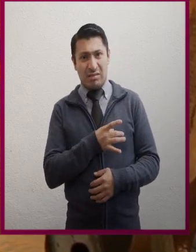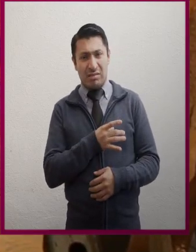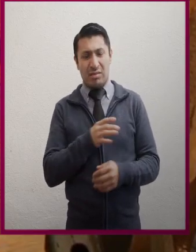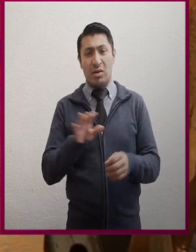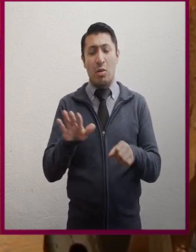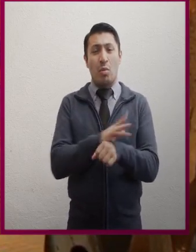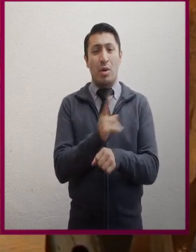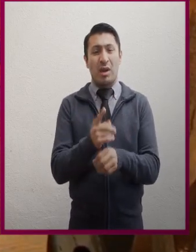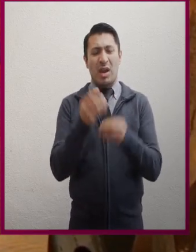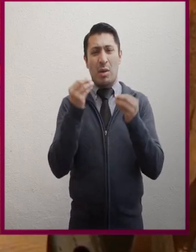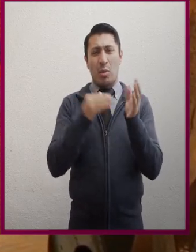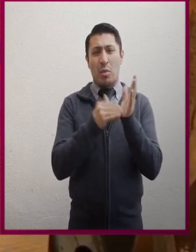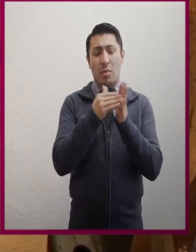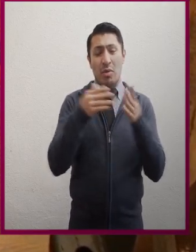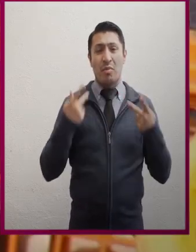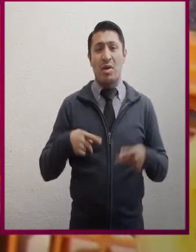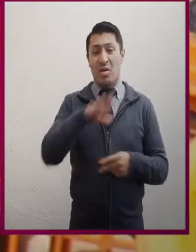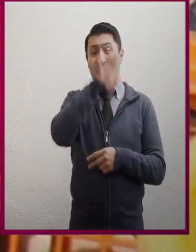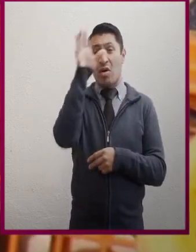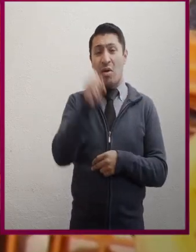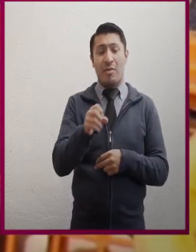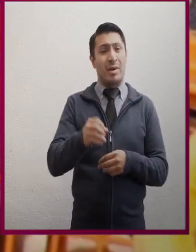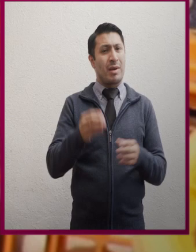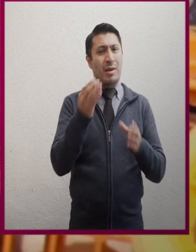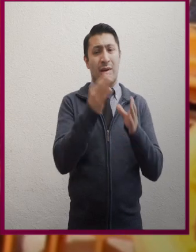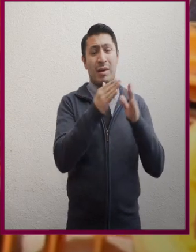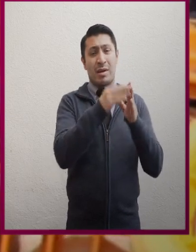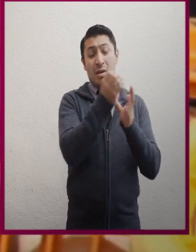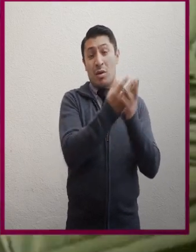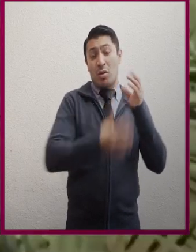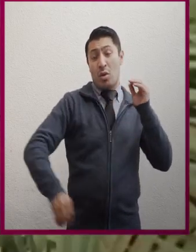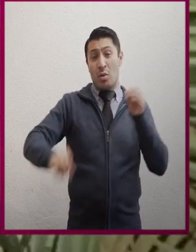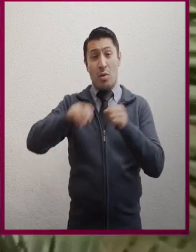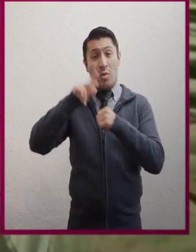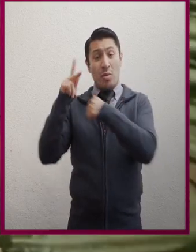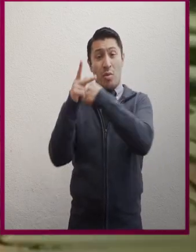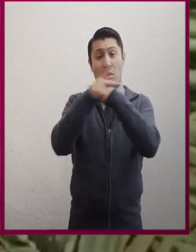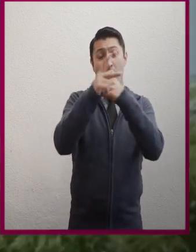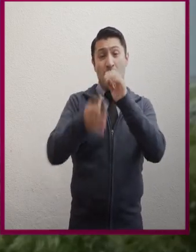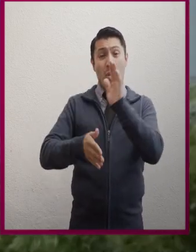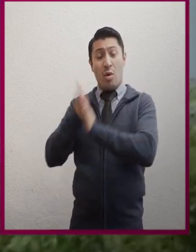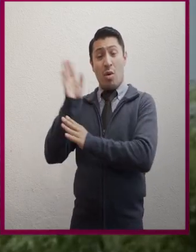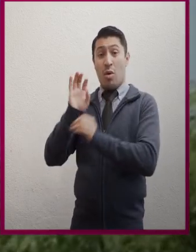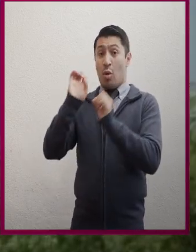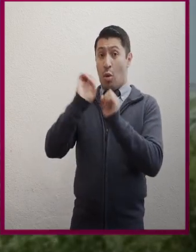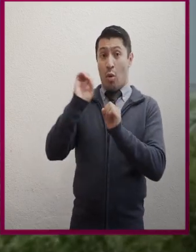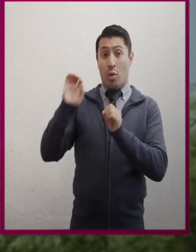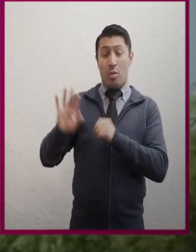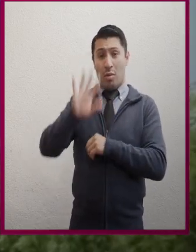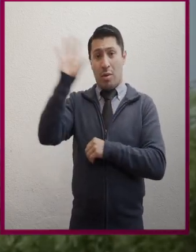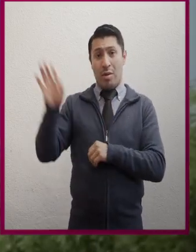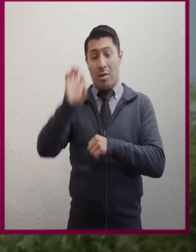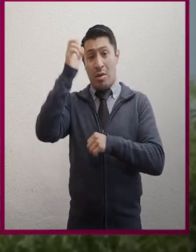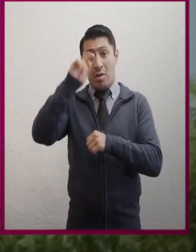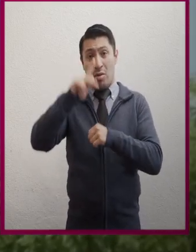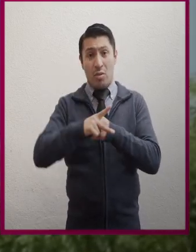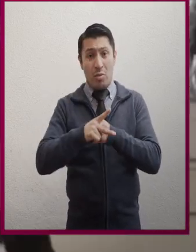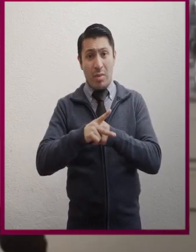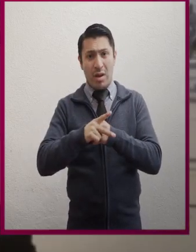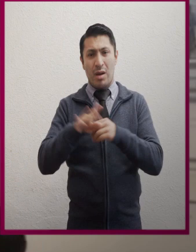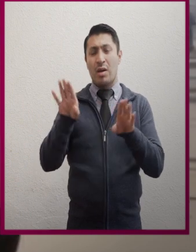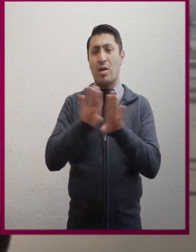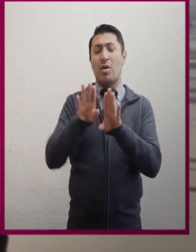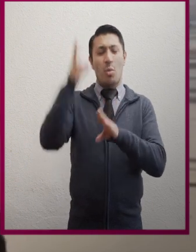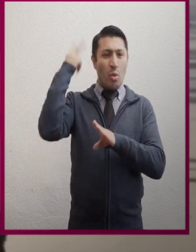¿Qué hace que millones de africanos dejen sus hogares para irse a otros países de África o de Europa? ¿Cómo es su